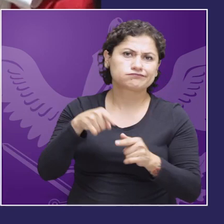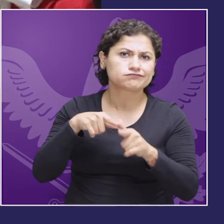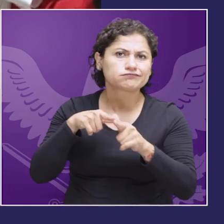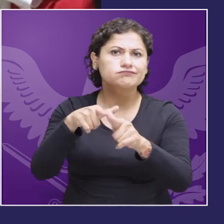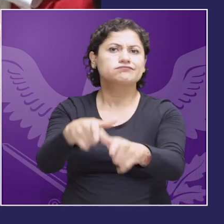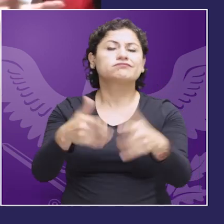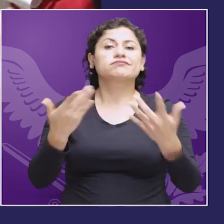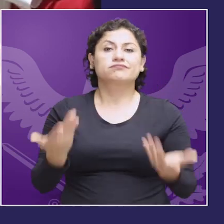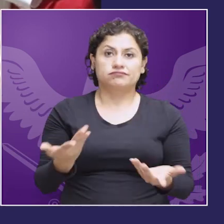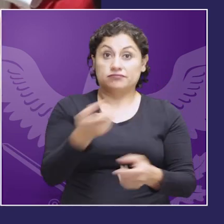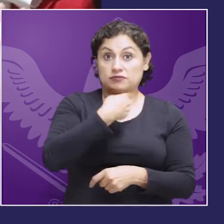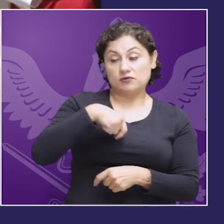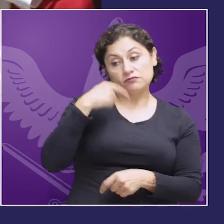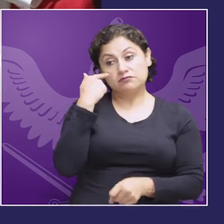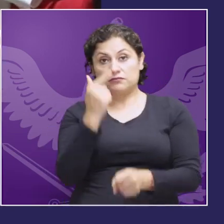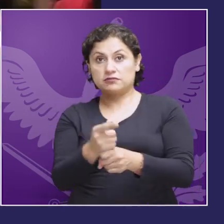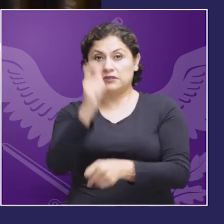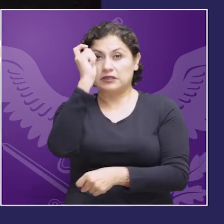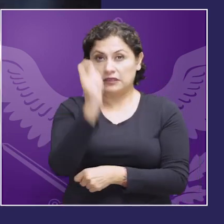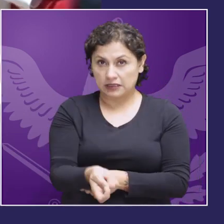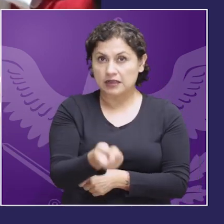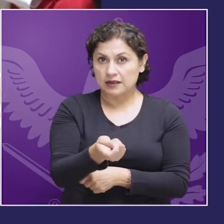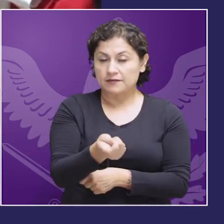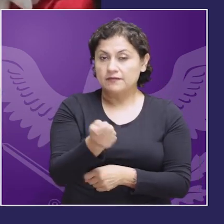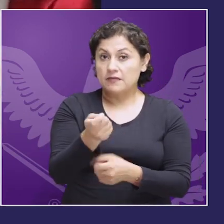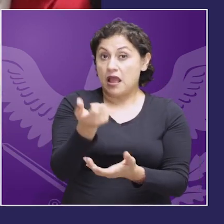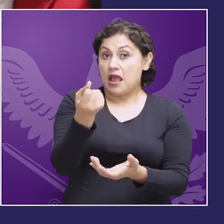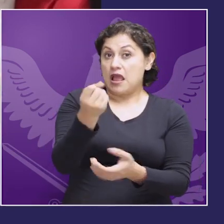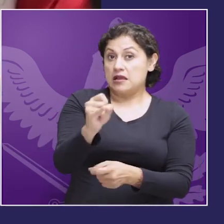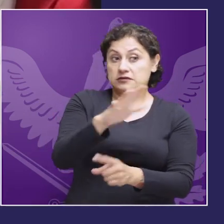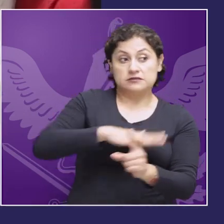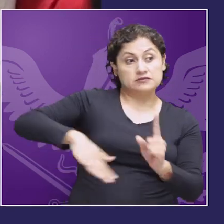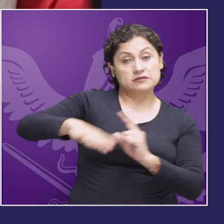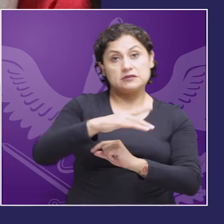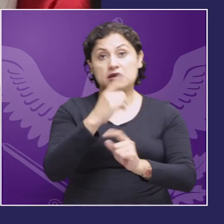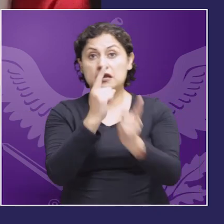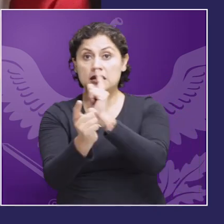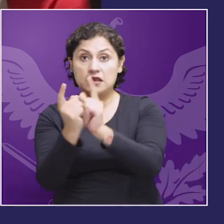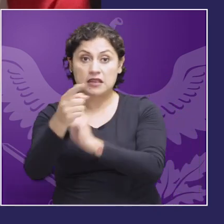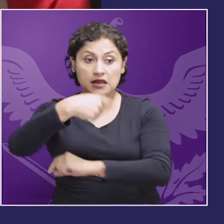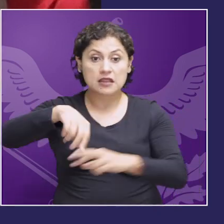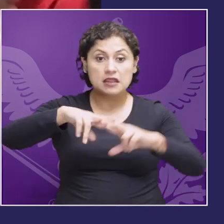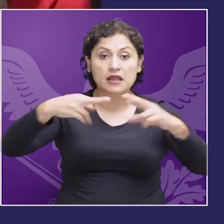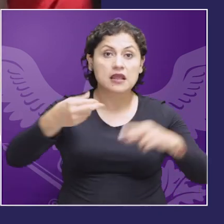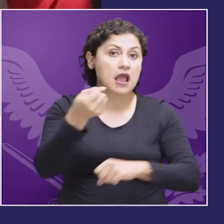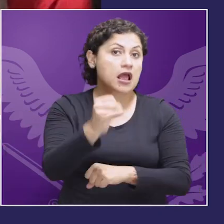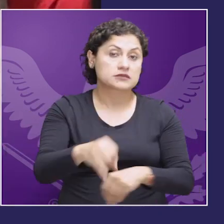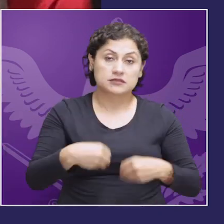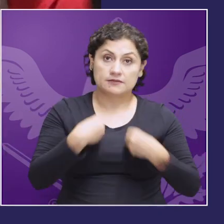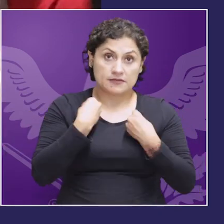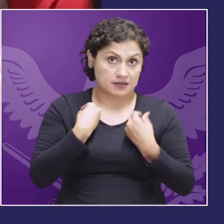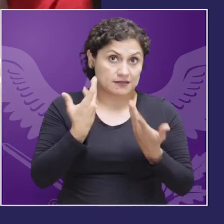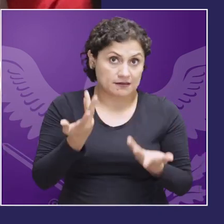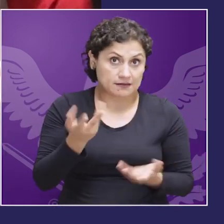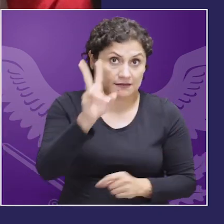si entendemos que son las relaciones históricas y así funciona la vida? Entonces me gustaría saber cómo desentrañan, para